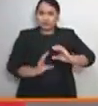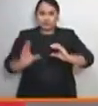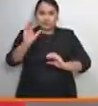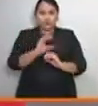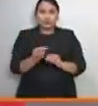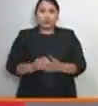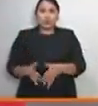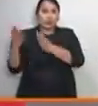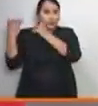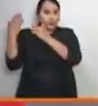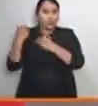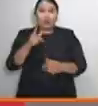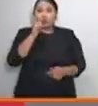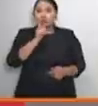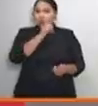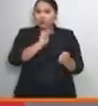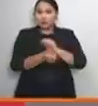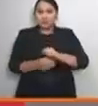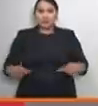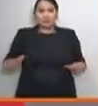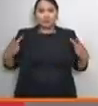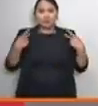Llenos de esperanza, Loto te cambia la vida.